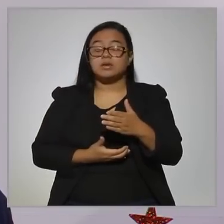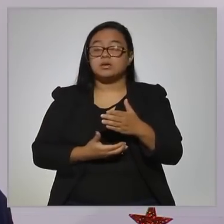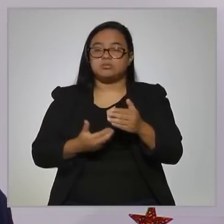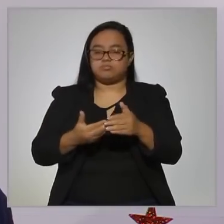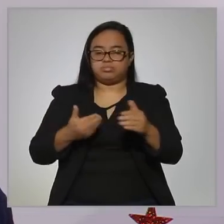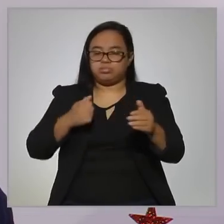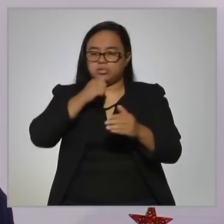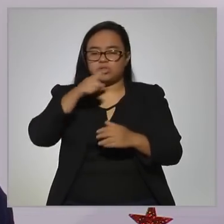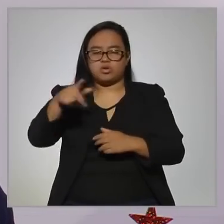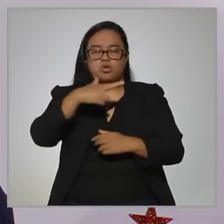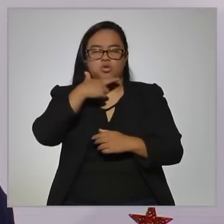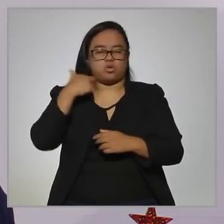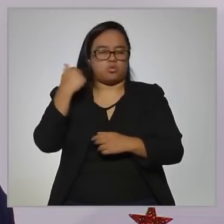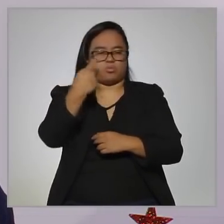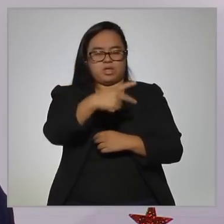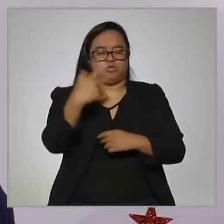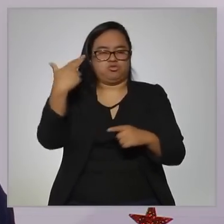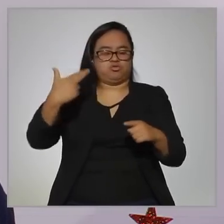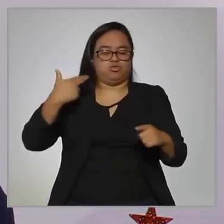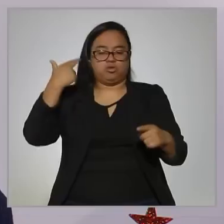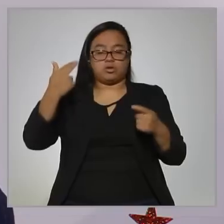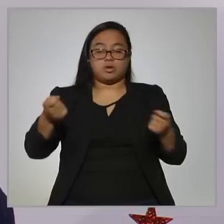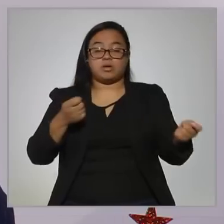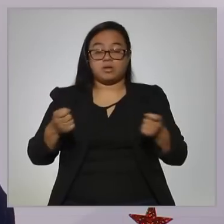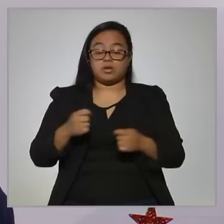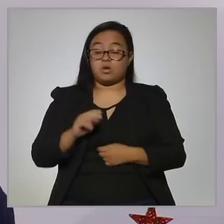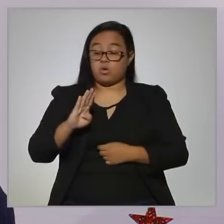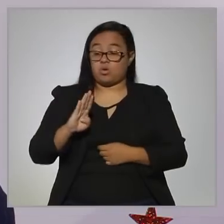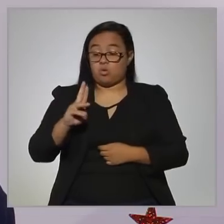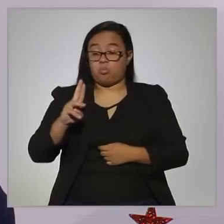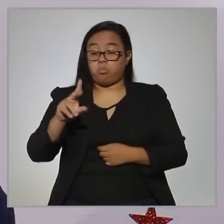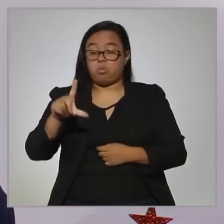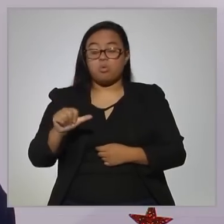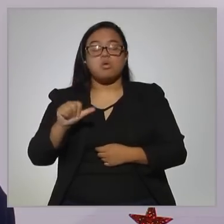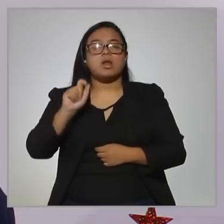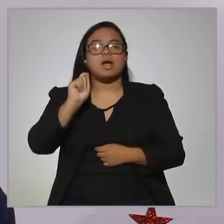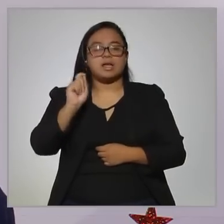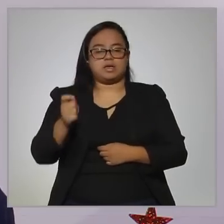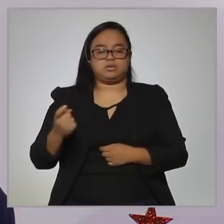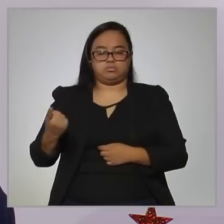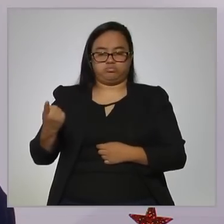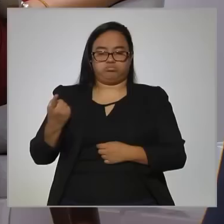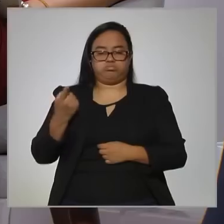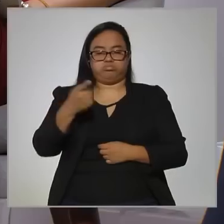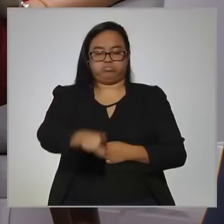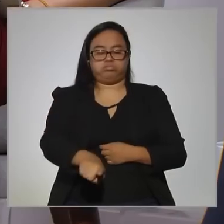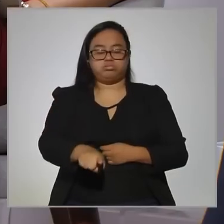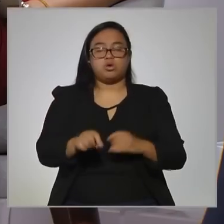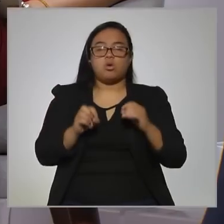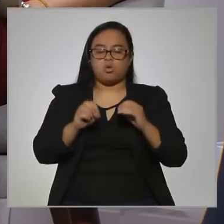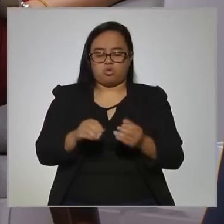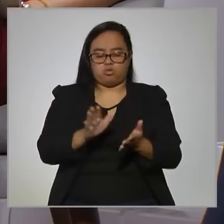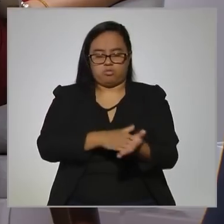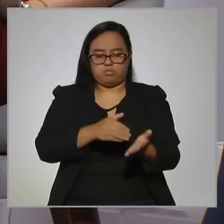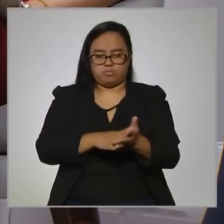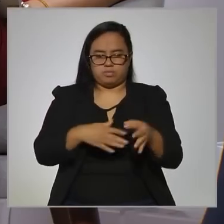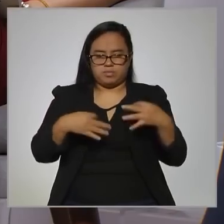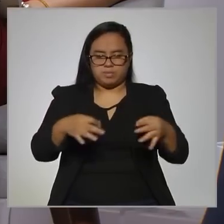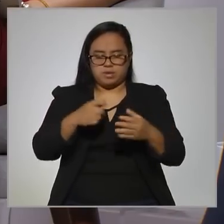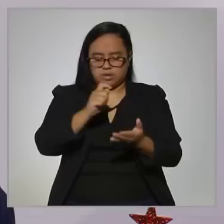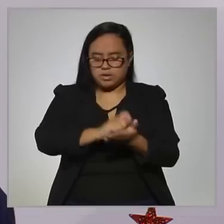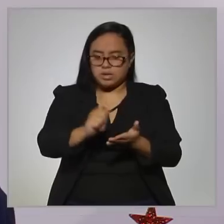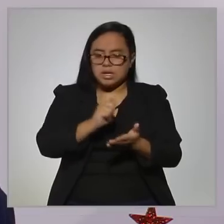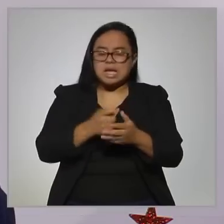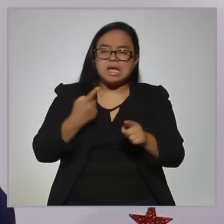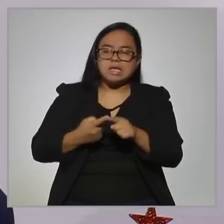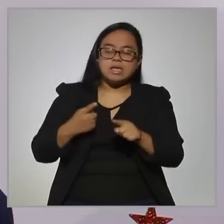sobre el Imperio Romano, y entonces la bula representa un mandato o un documento escrito por